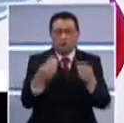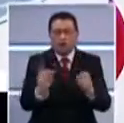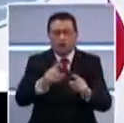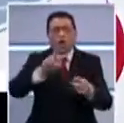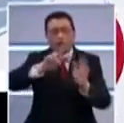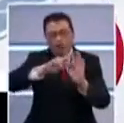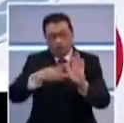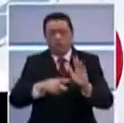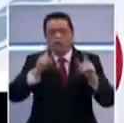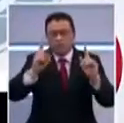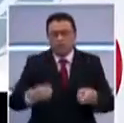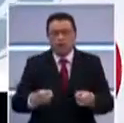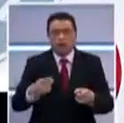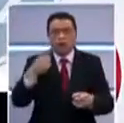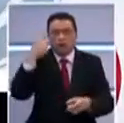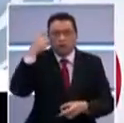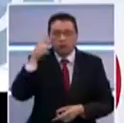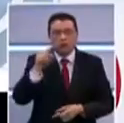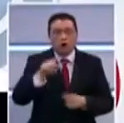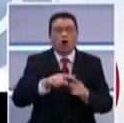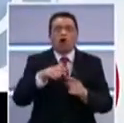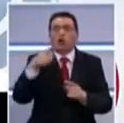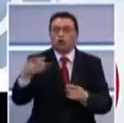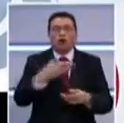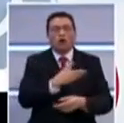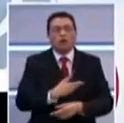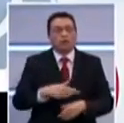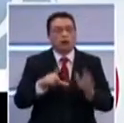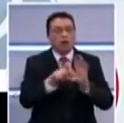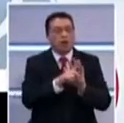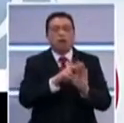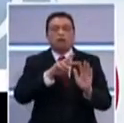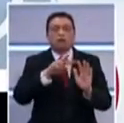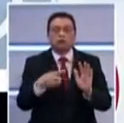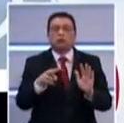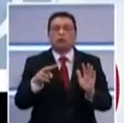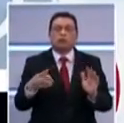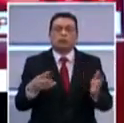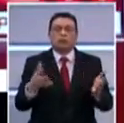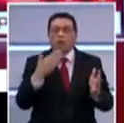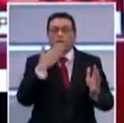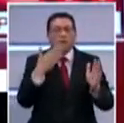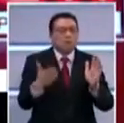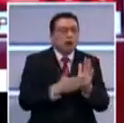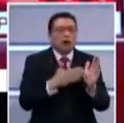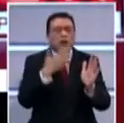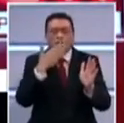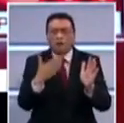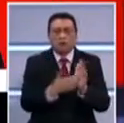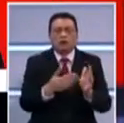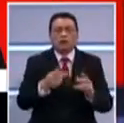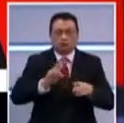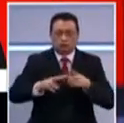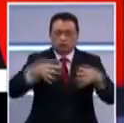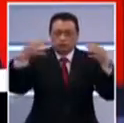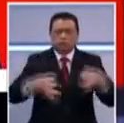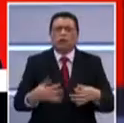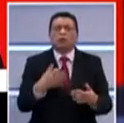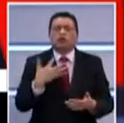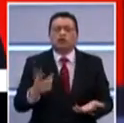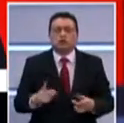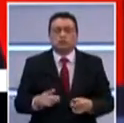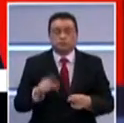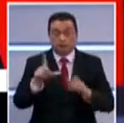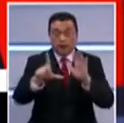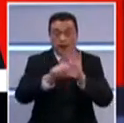reformarla y sin embargo está pasando otro gobierno en que la ley nuevamente se cambia porque solamente parches buena solución definitiva lo que quiero señalar es que la